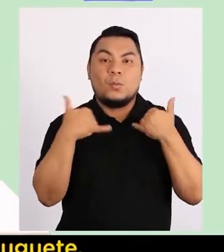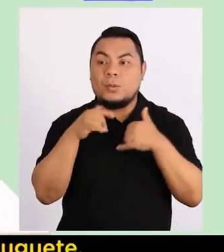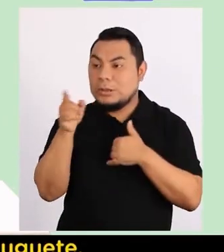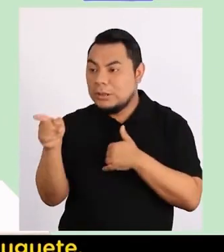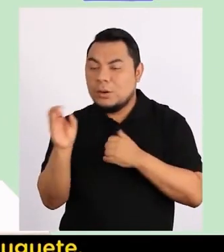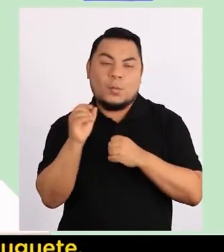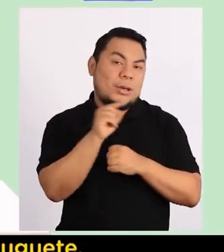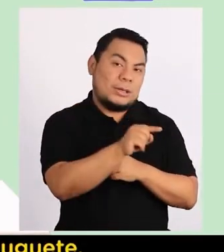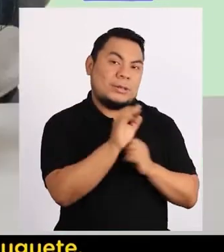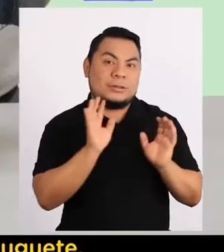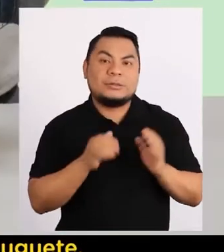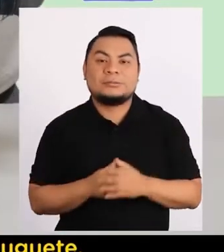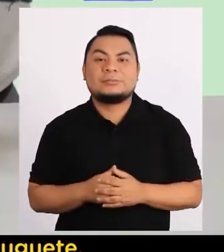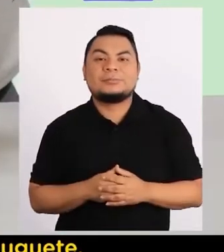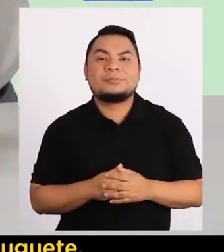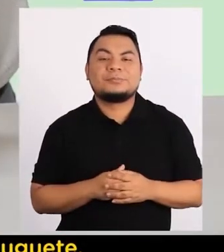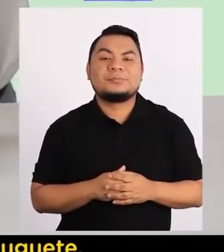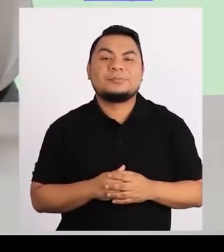encuentra el juguete.